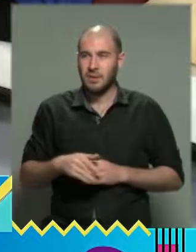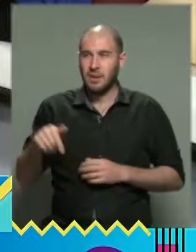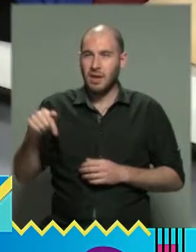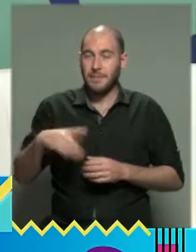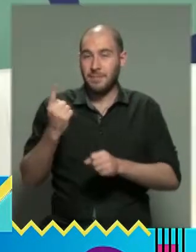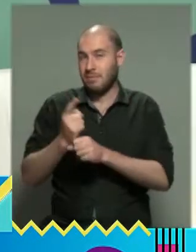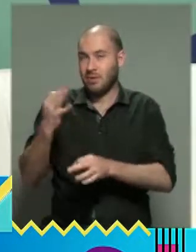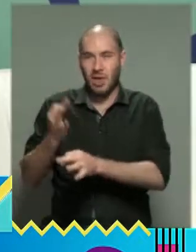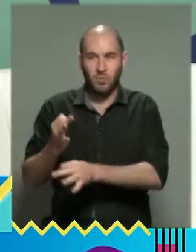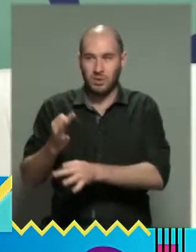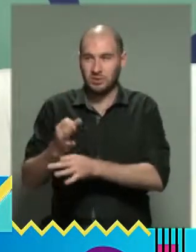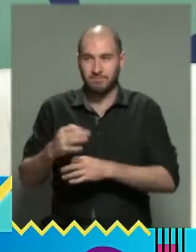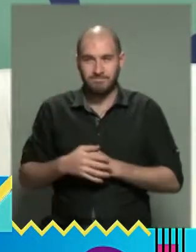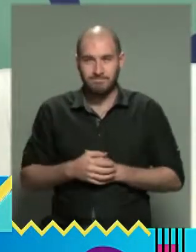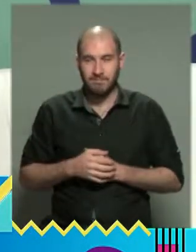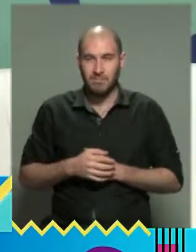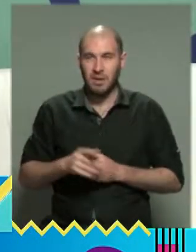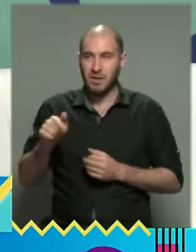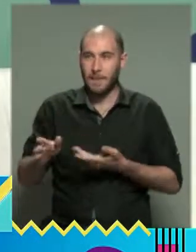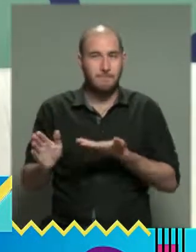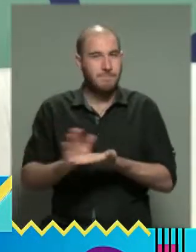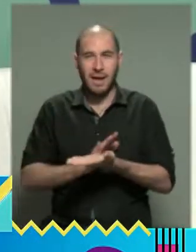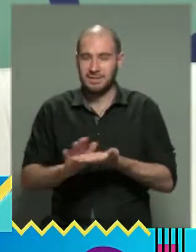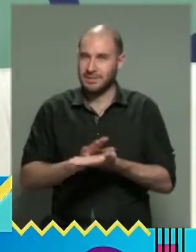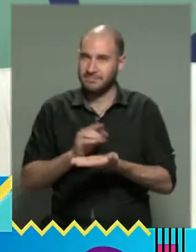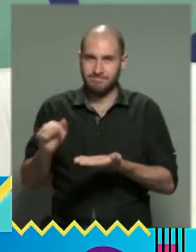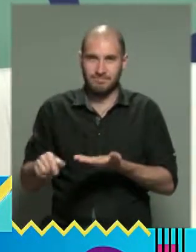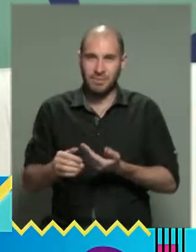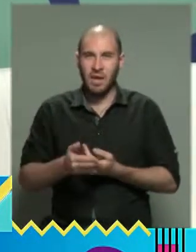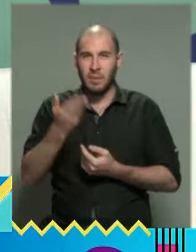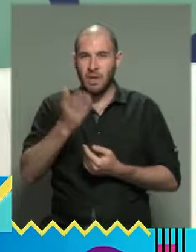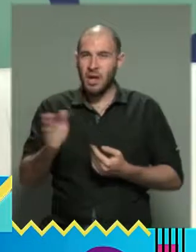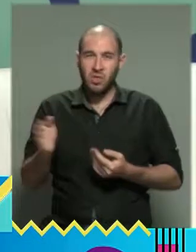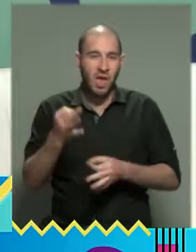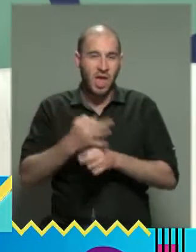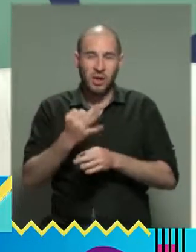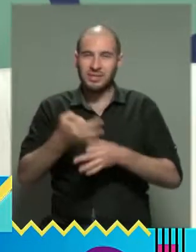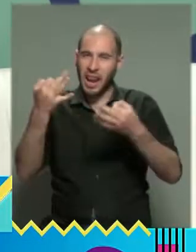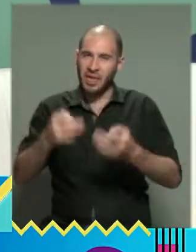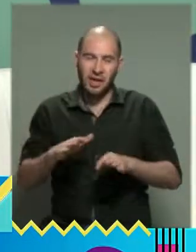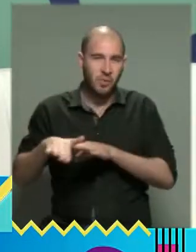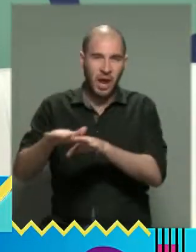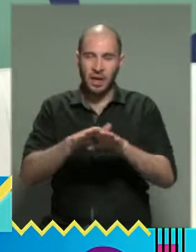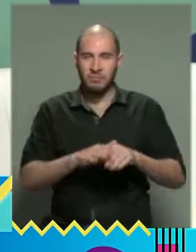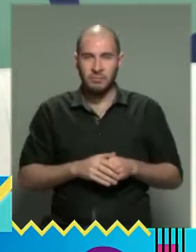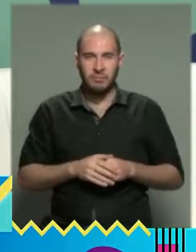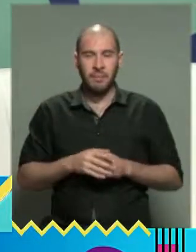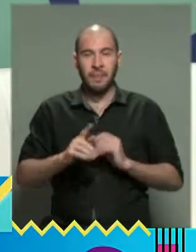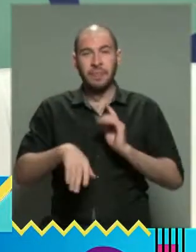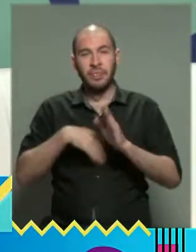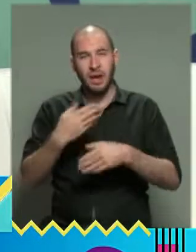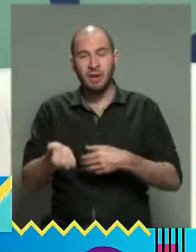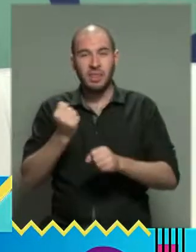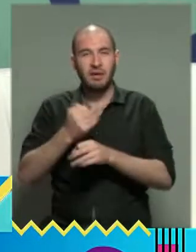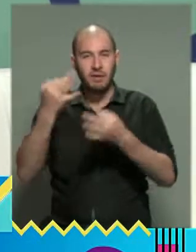empezar por la educación. Bien. Digo, es la base. Que todos reciban la misma calidad de educación para tener después un